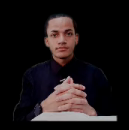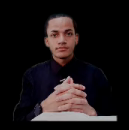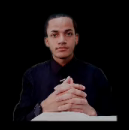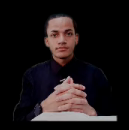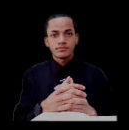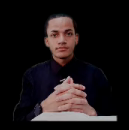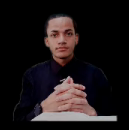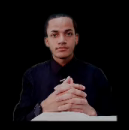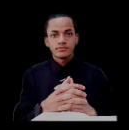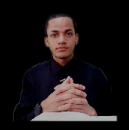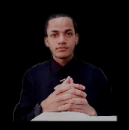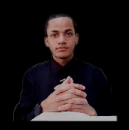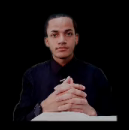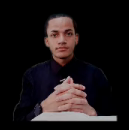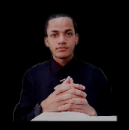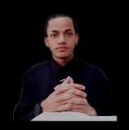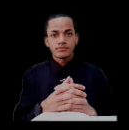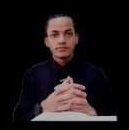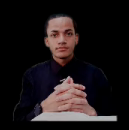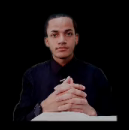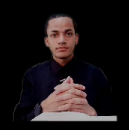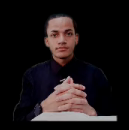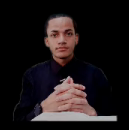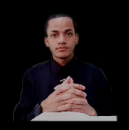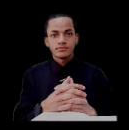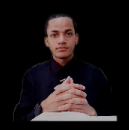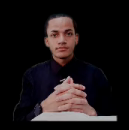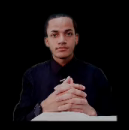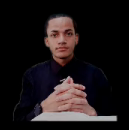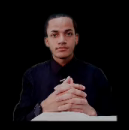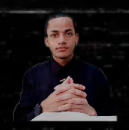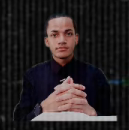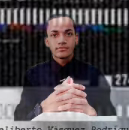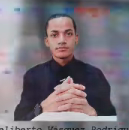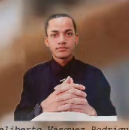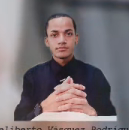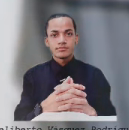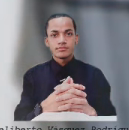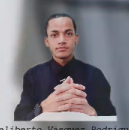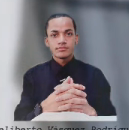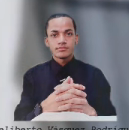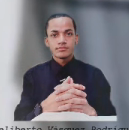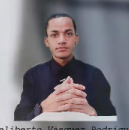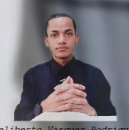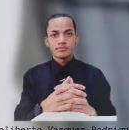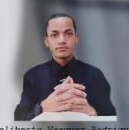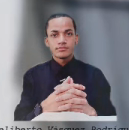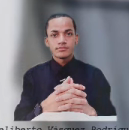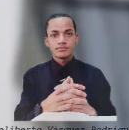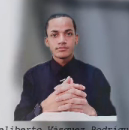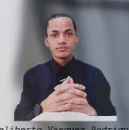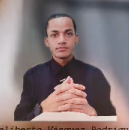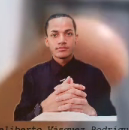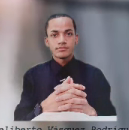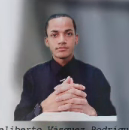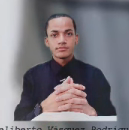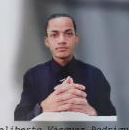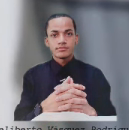erectus que según los fósiles vivían Europa y Asia hace un millón o más de años cualquiera que sea el hombre que nosotros